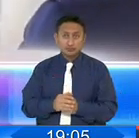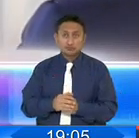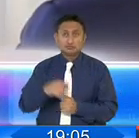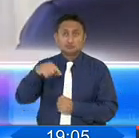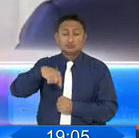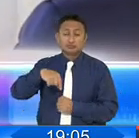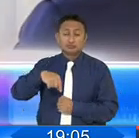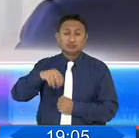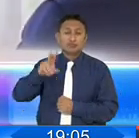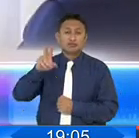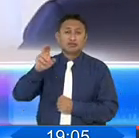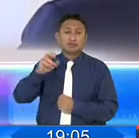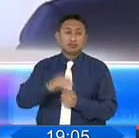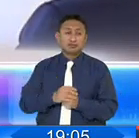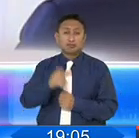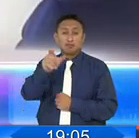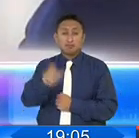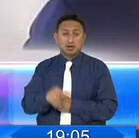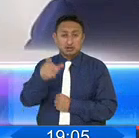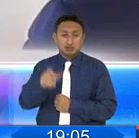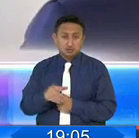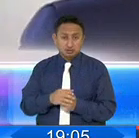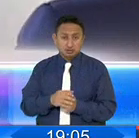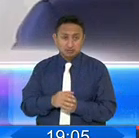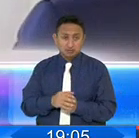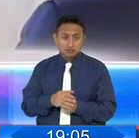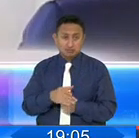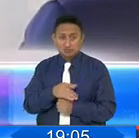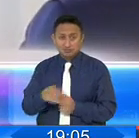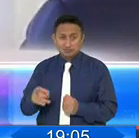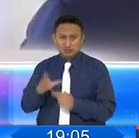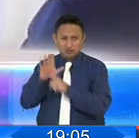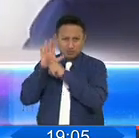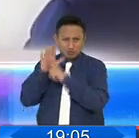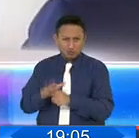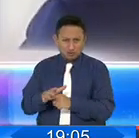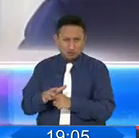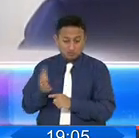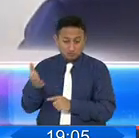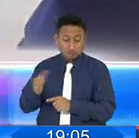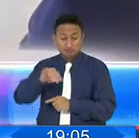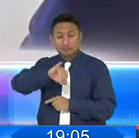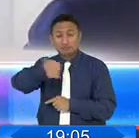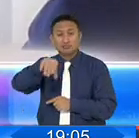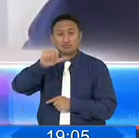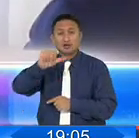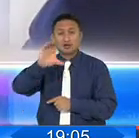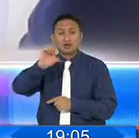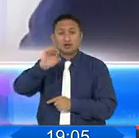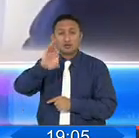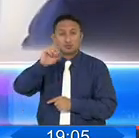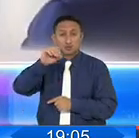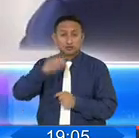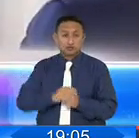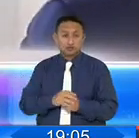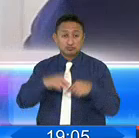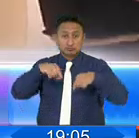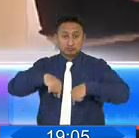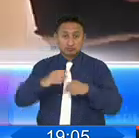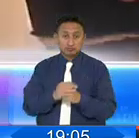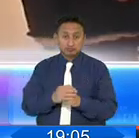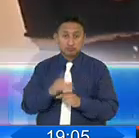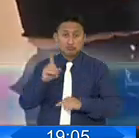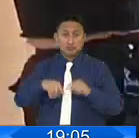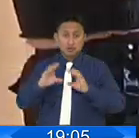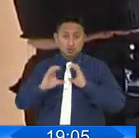y sobre todo a que ninguna persona puede ser tratada con actos vejatorios como lo fue Jacobo Bucaram al haber mantenido incomunicado.